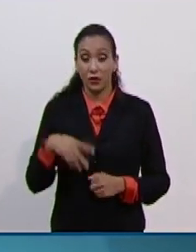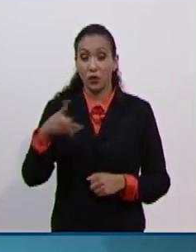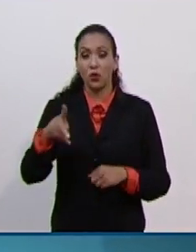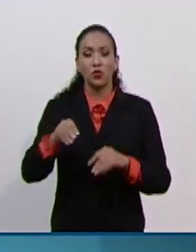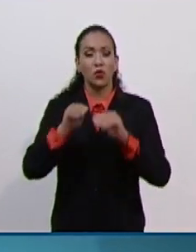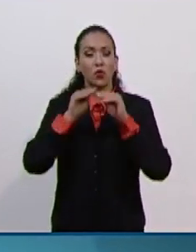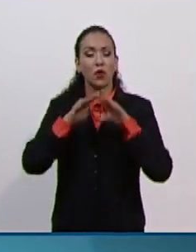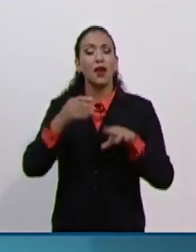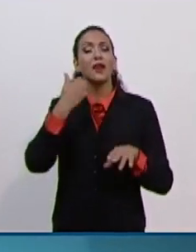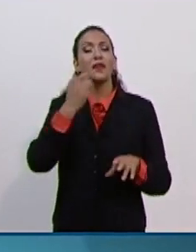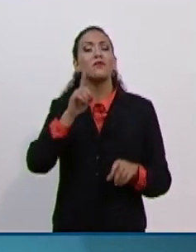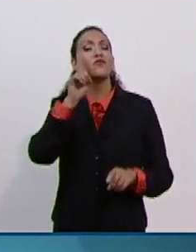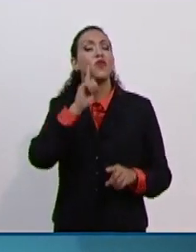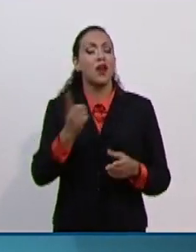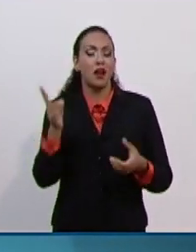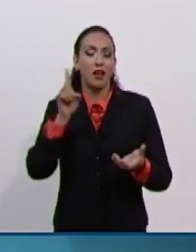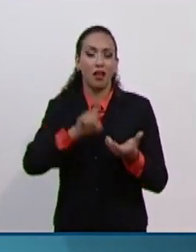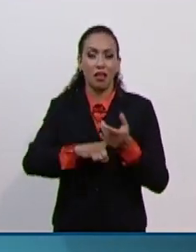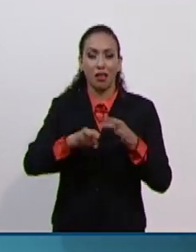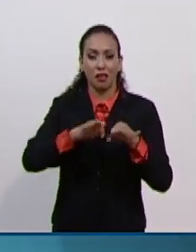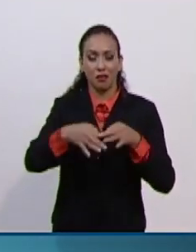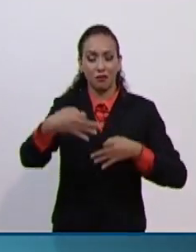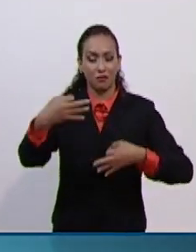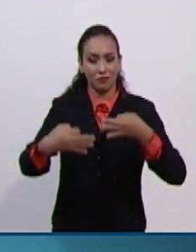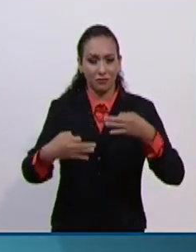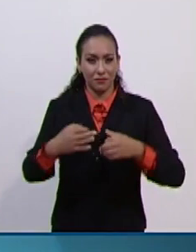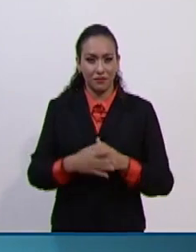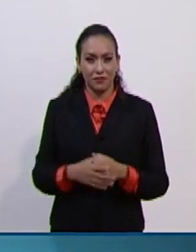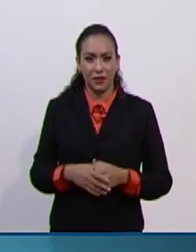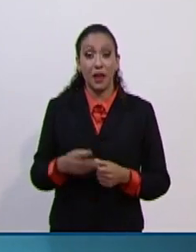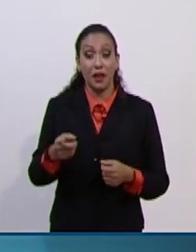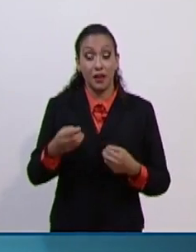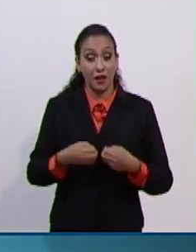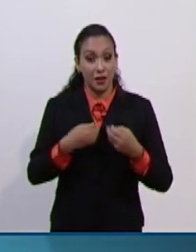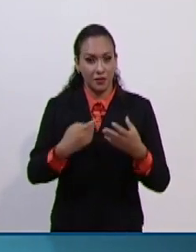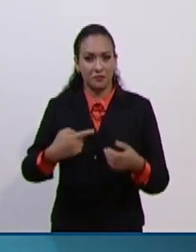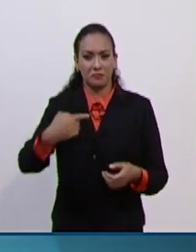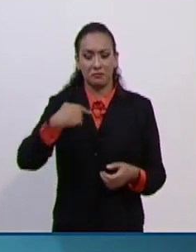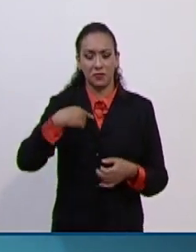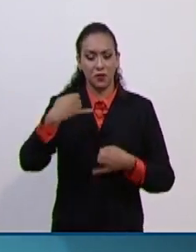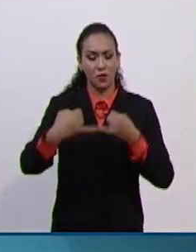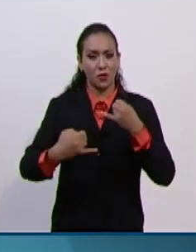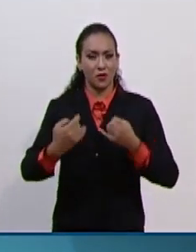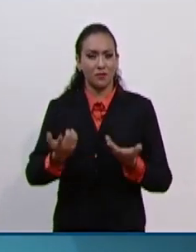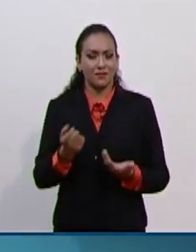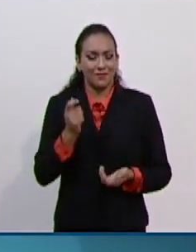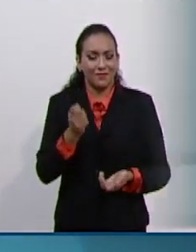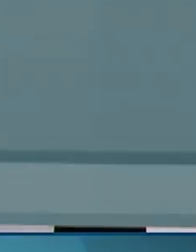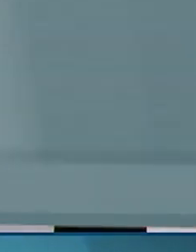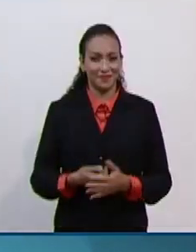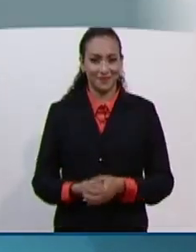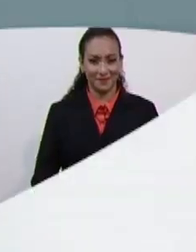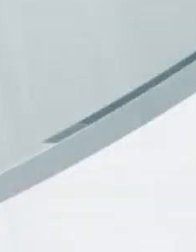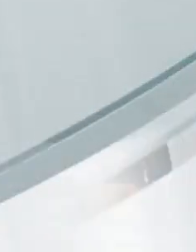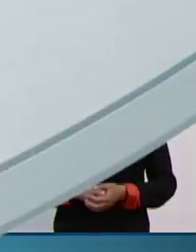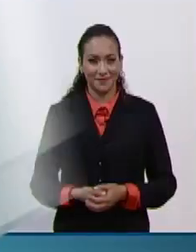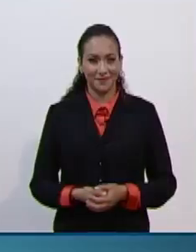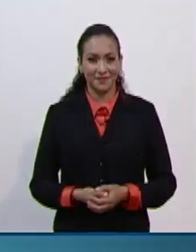campaña Mujeres en la Justicia, en la que expresa lo que significa para ella ser jueza de distrito.